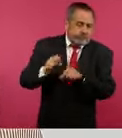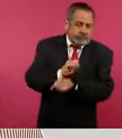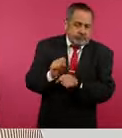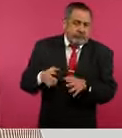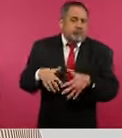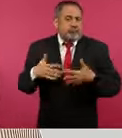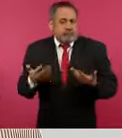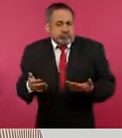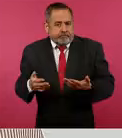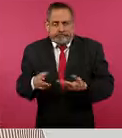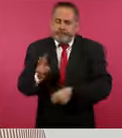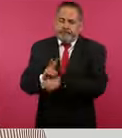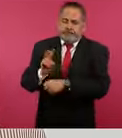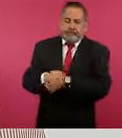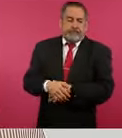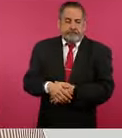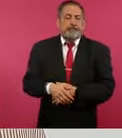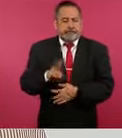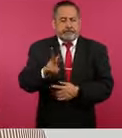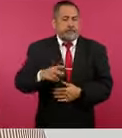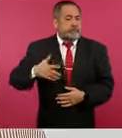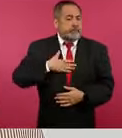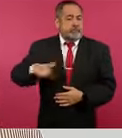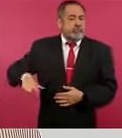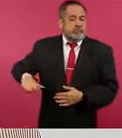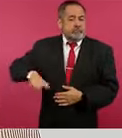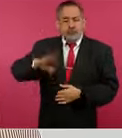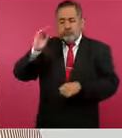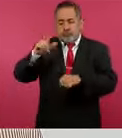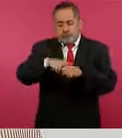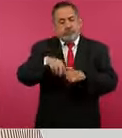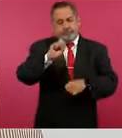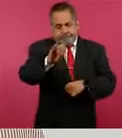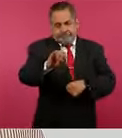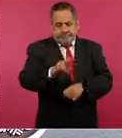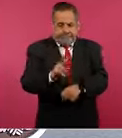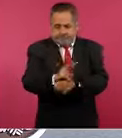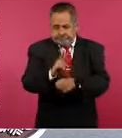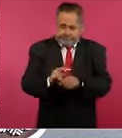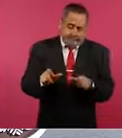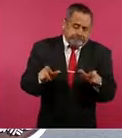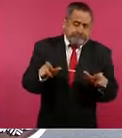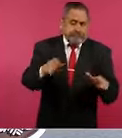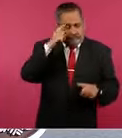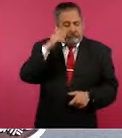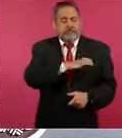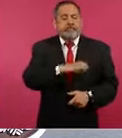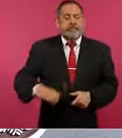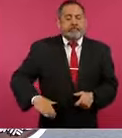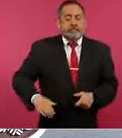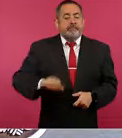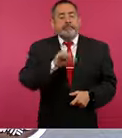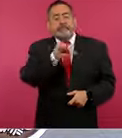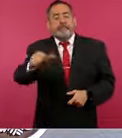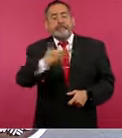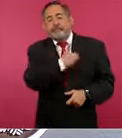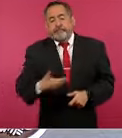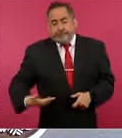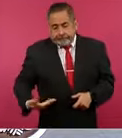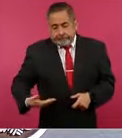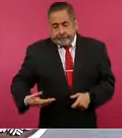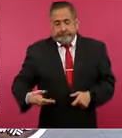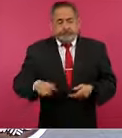gobierno federal brinda protección a candidatos y candidatas a la presidencia de la República, a